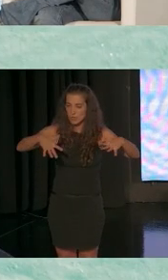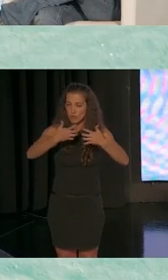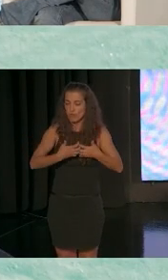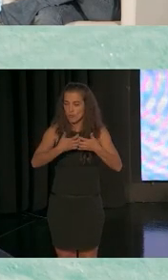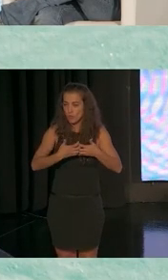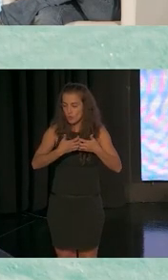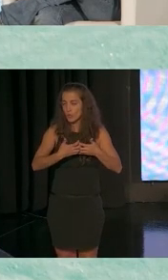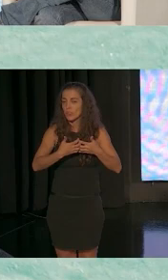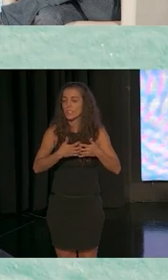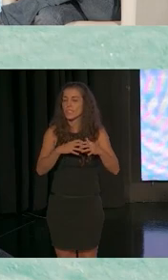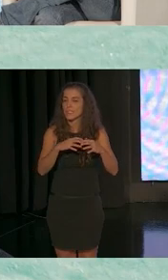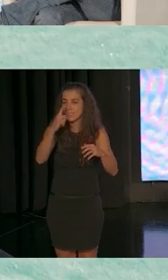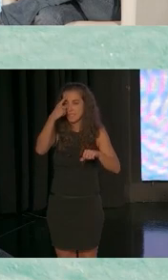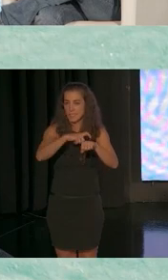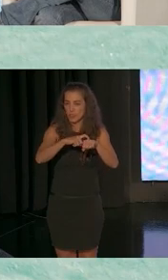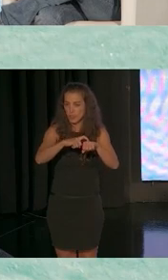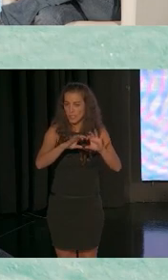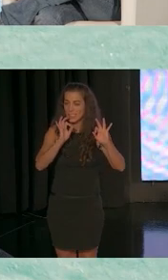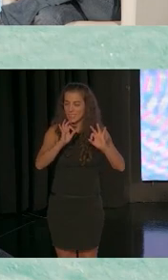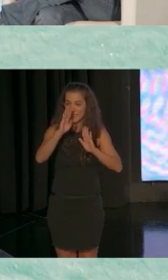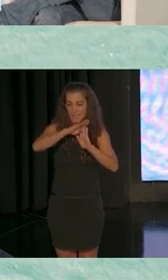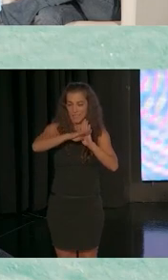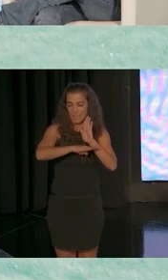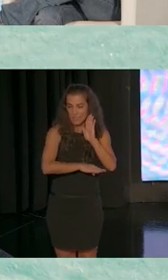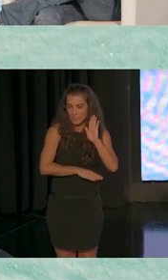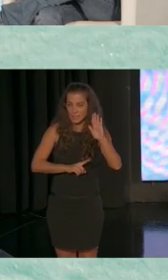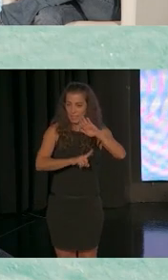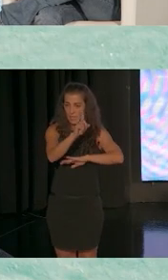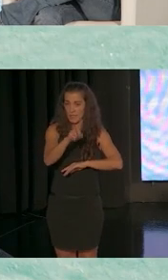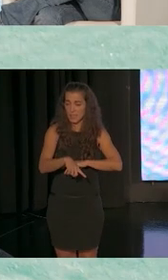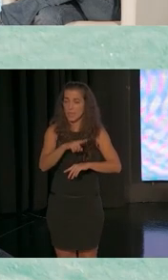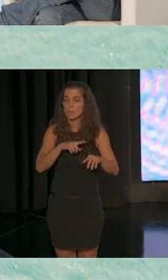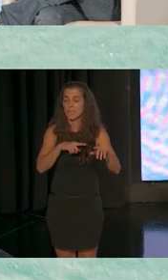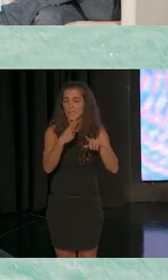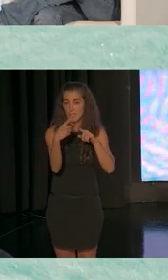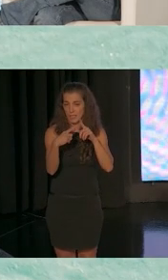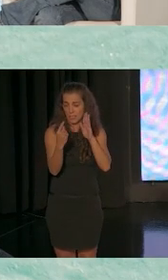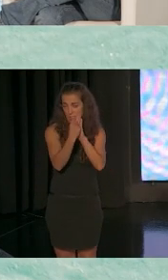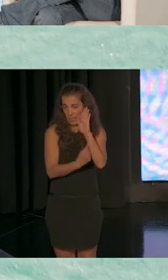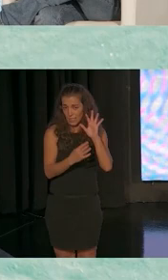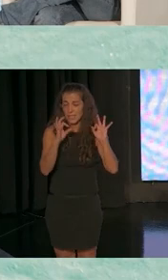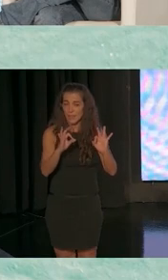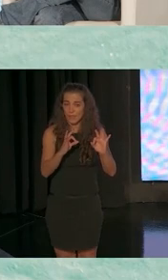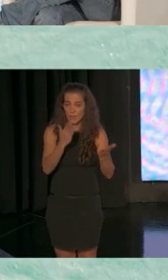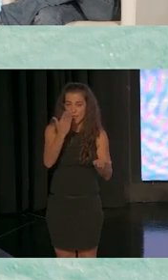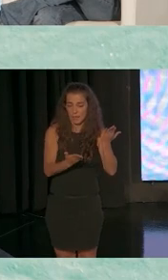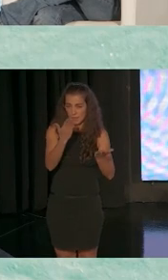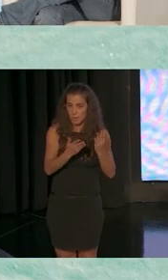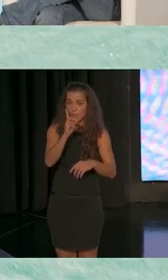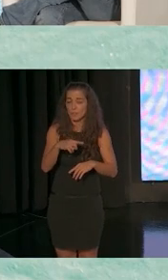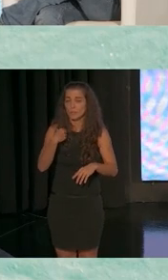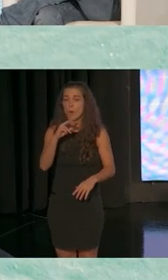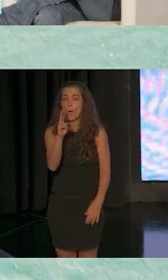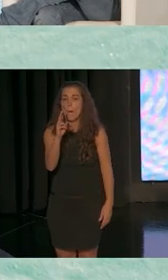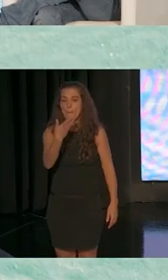parece mucho a la organización de las escalas del desarrollo de los instrumentos de evaluación que conocemos de la escala batel o de las escalas mullen que